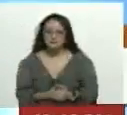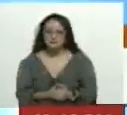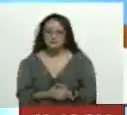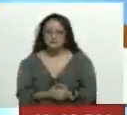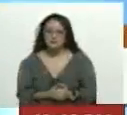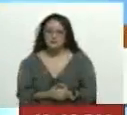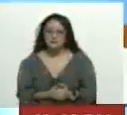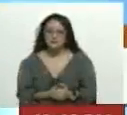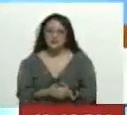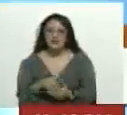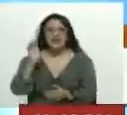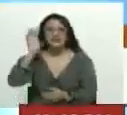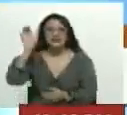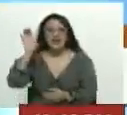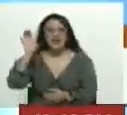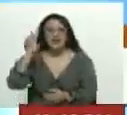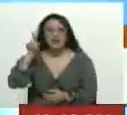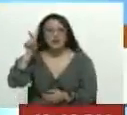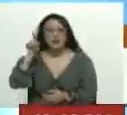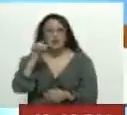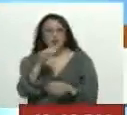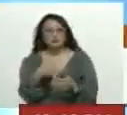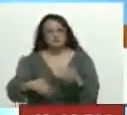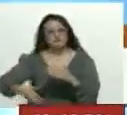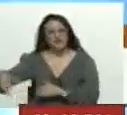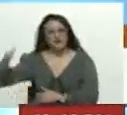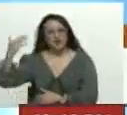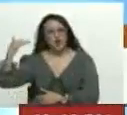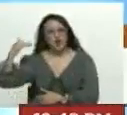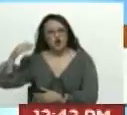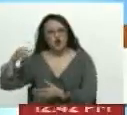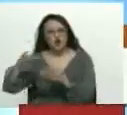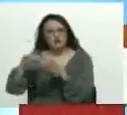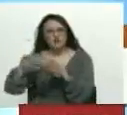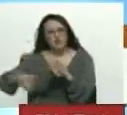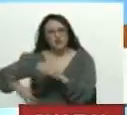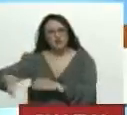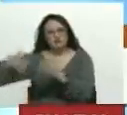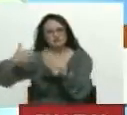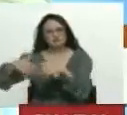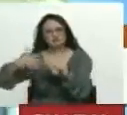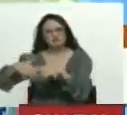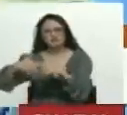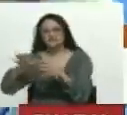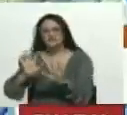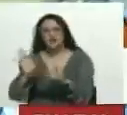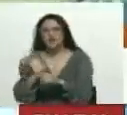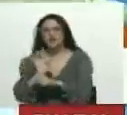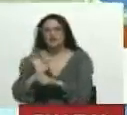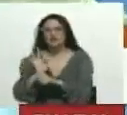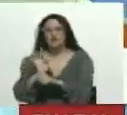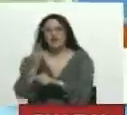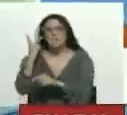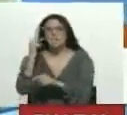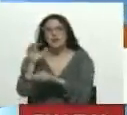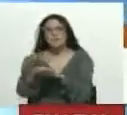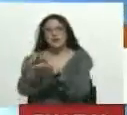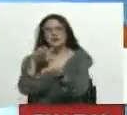el estado burgués que fue construido por la burguesía Industrial ya no funciona para las